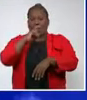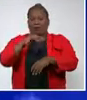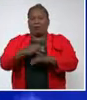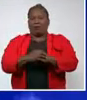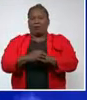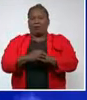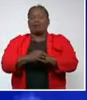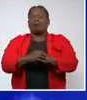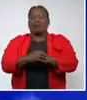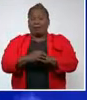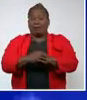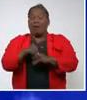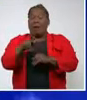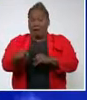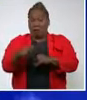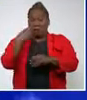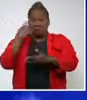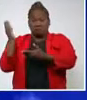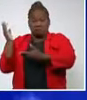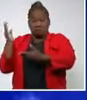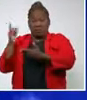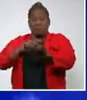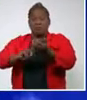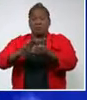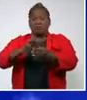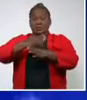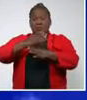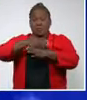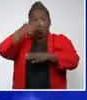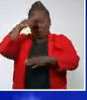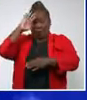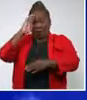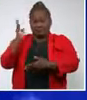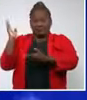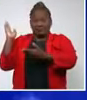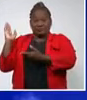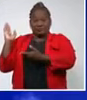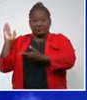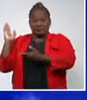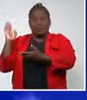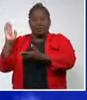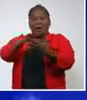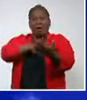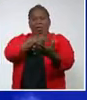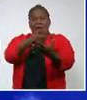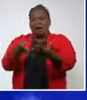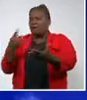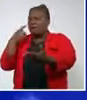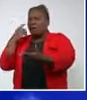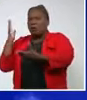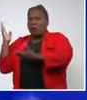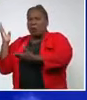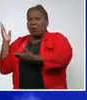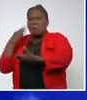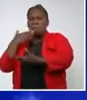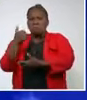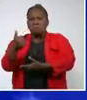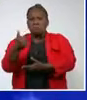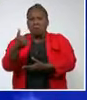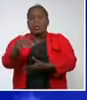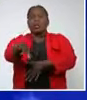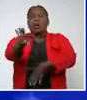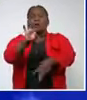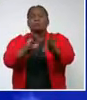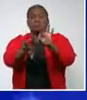Cuando vamos a la provincia de Santiago de Cuba, que en el gráfico se puede ver, estamos cogiendo algunas que se